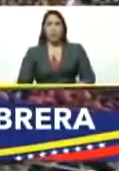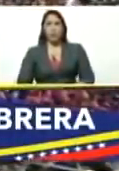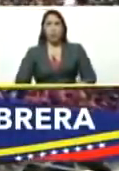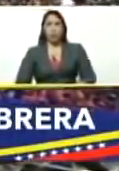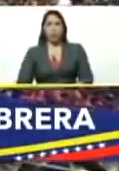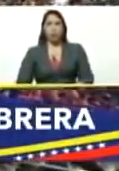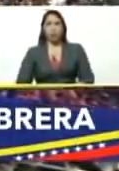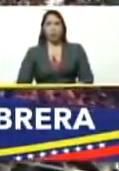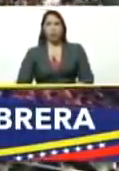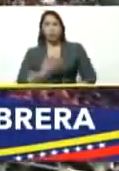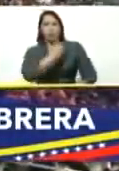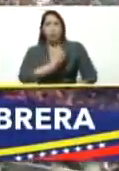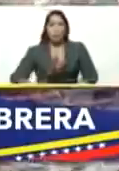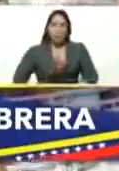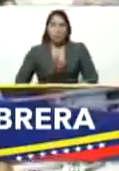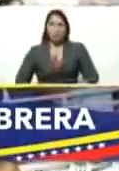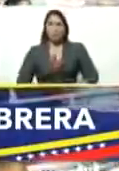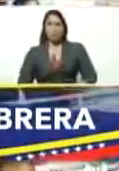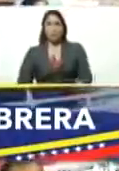presidente